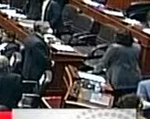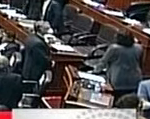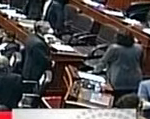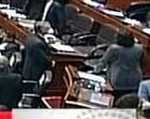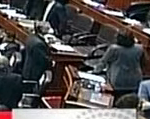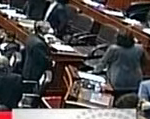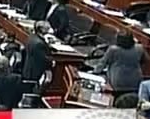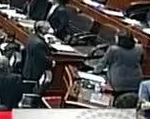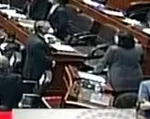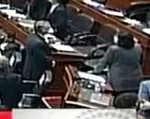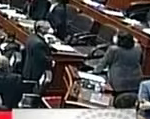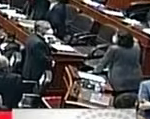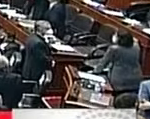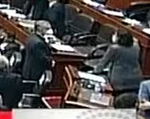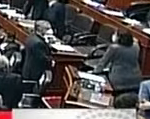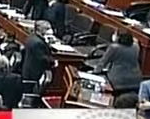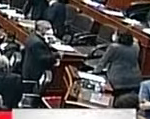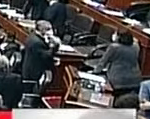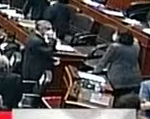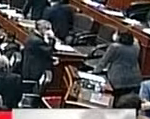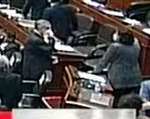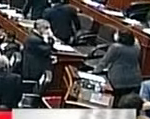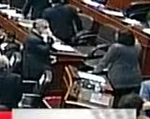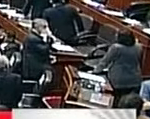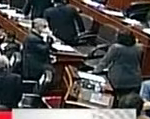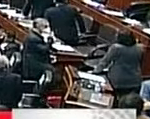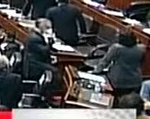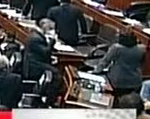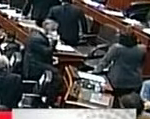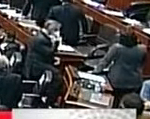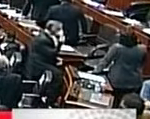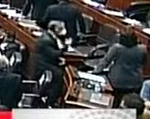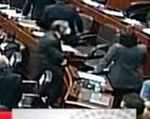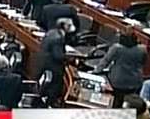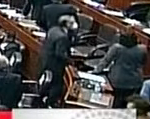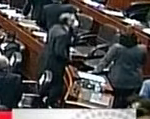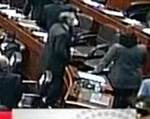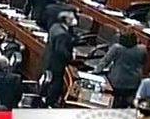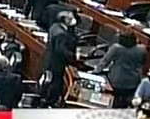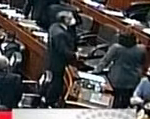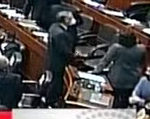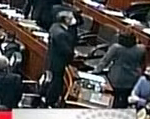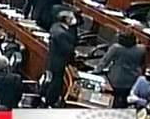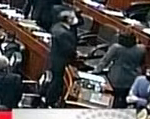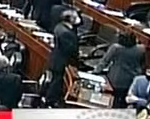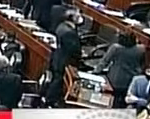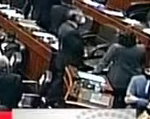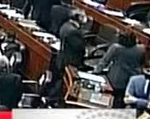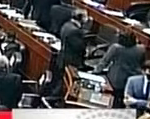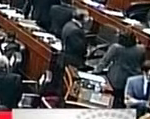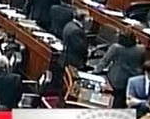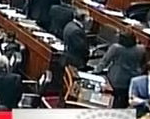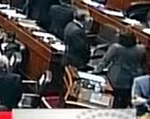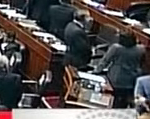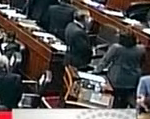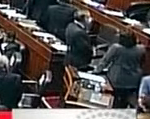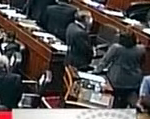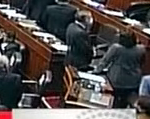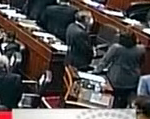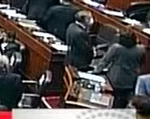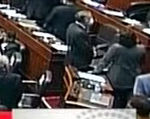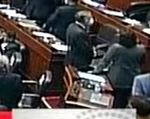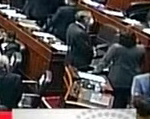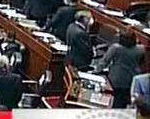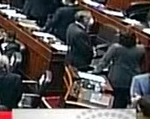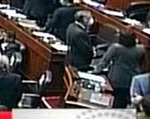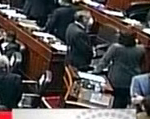Por unos instantes la sesión, la presidenta encargada de la conducción del debate acaba de señalar que ha fallecido un